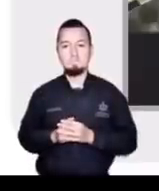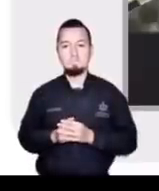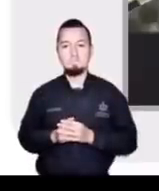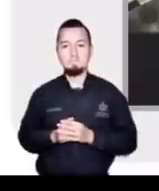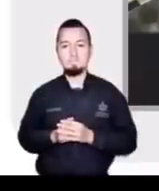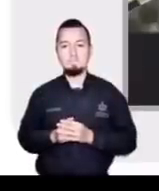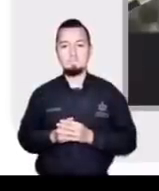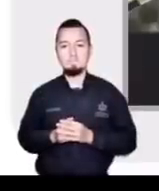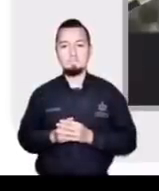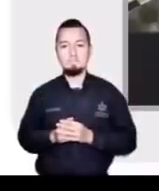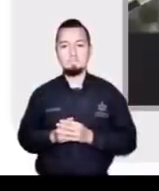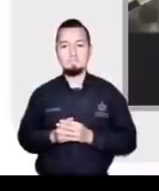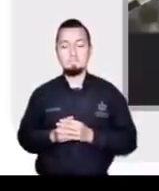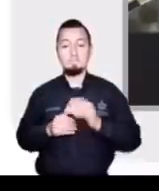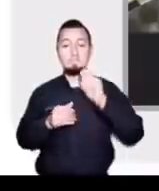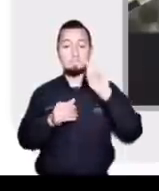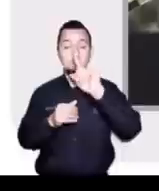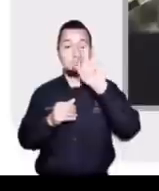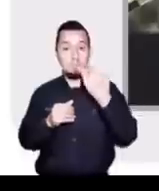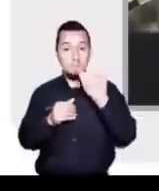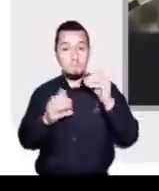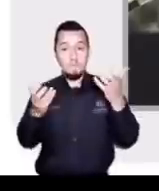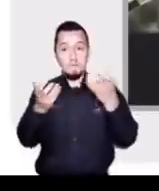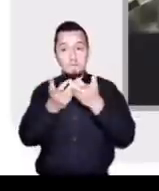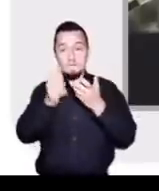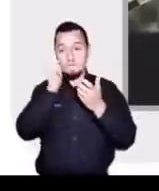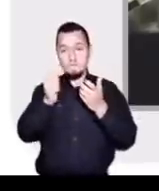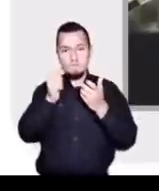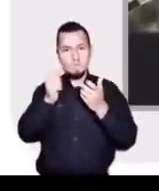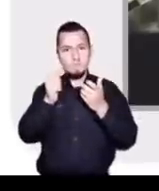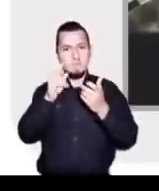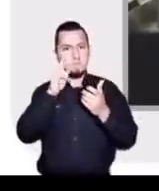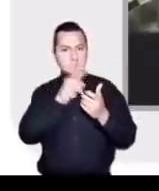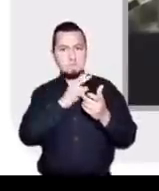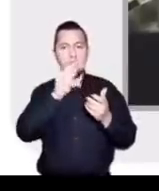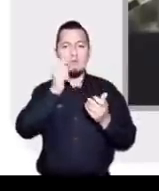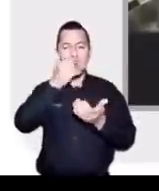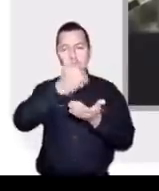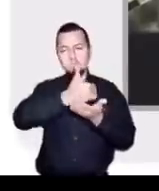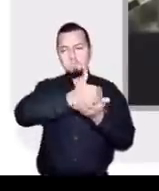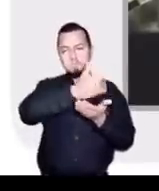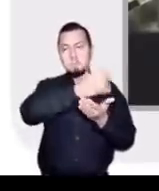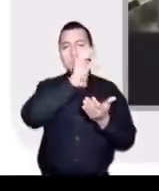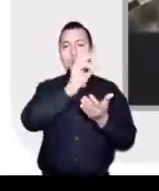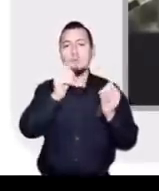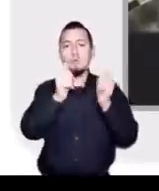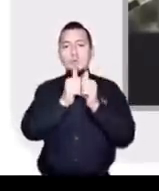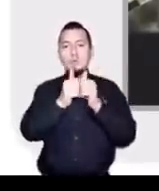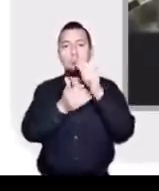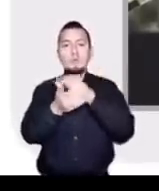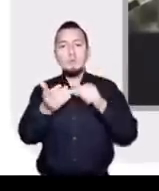Tocará una serie de polos de atracción muy importantes, como centros comerciales, centros de